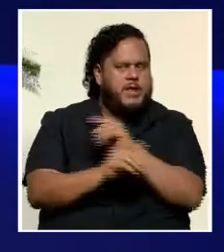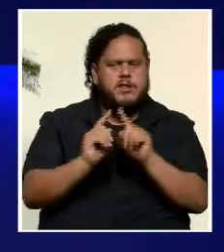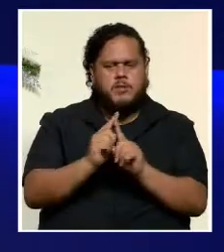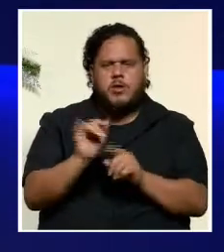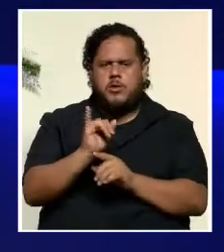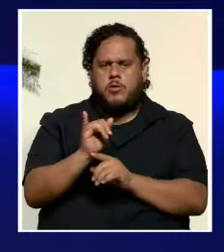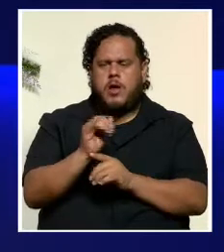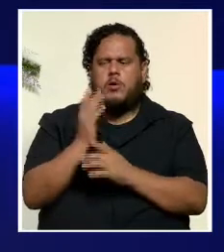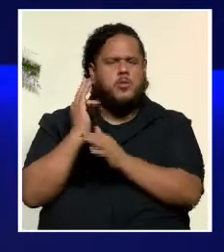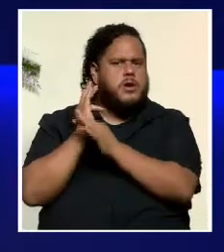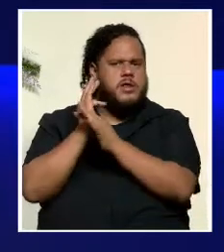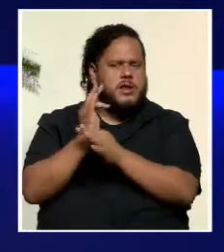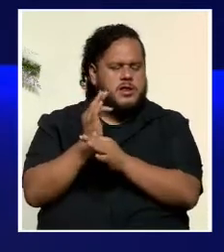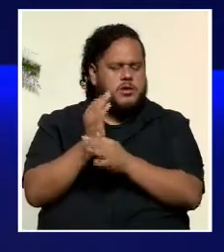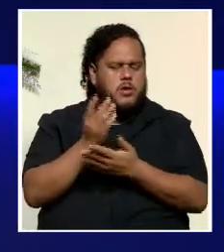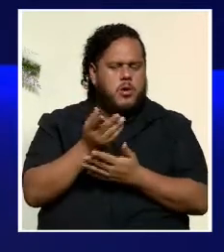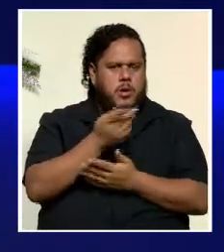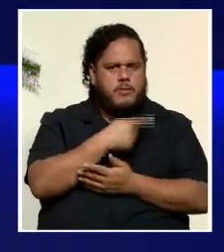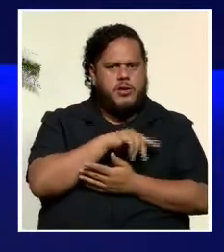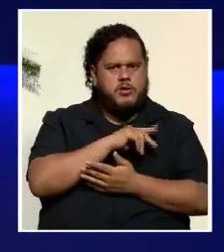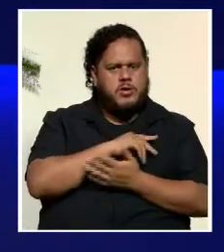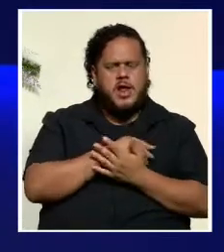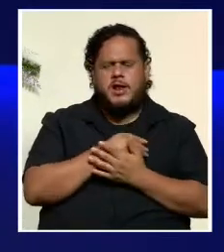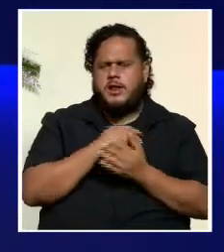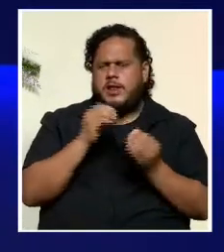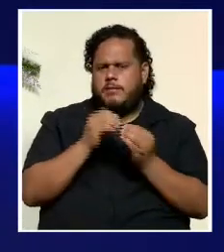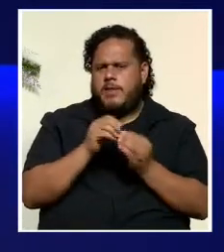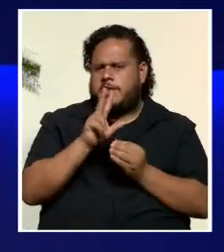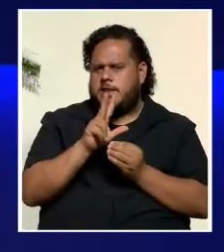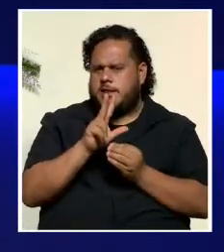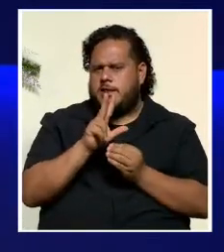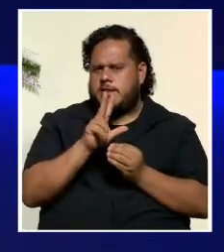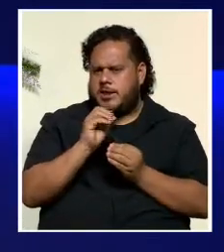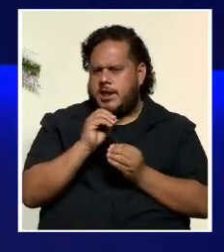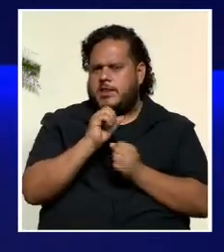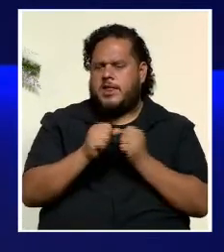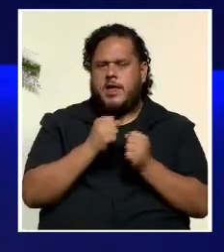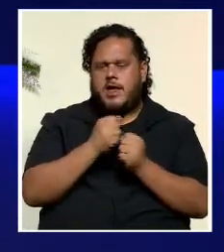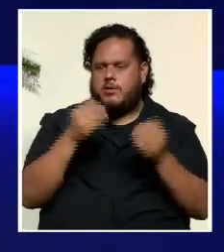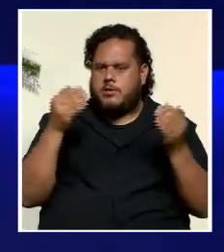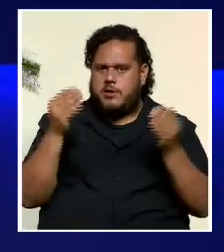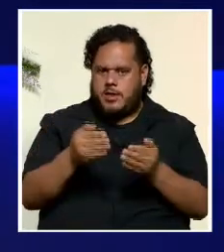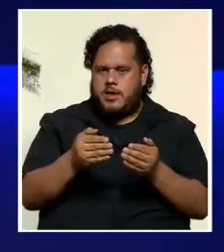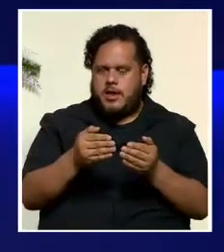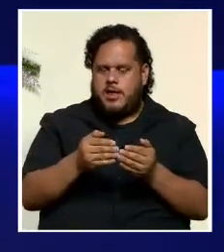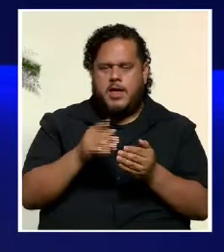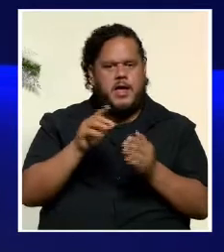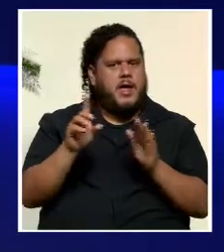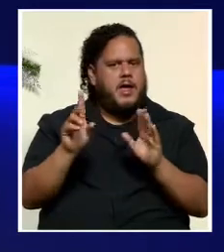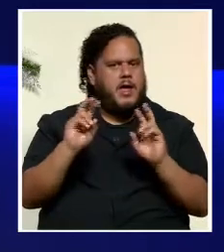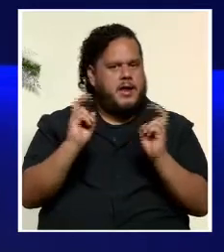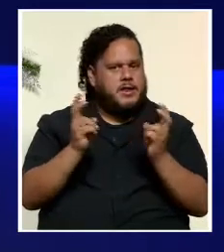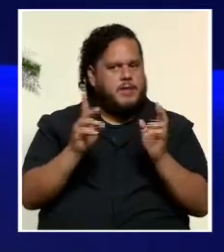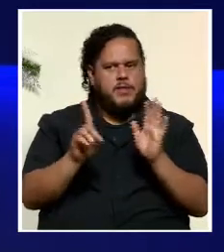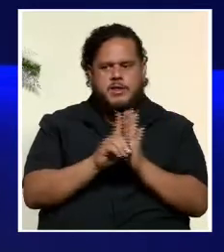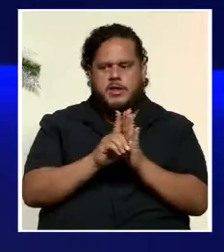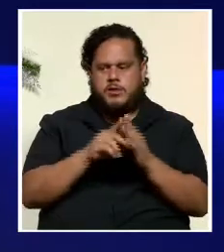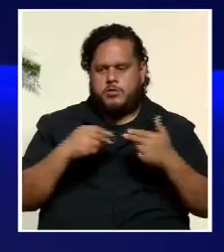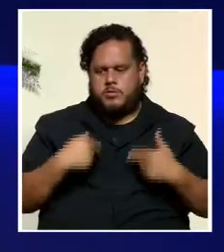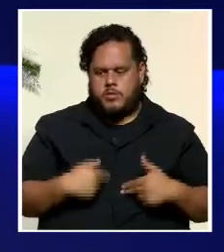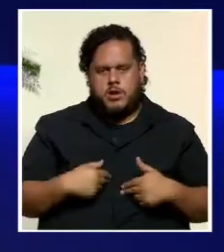de creo que más de 3 décadas dedicada al tema de derechos humanos, del